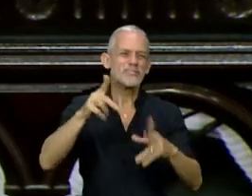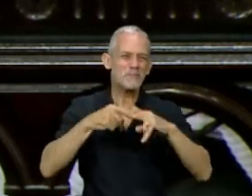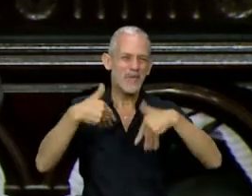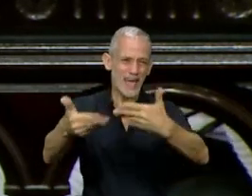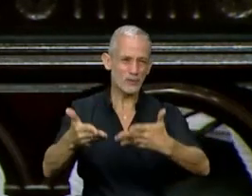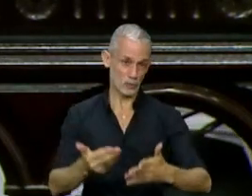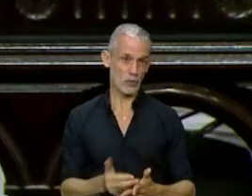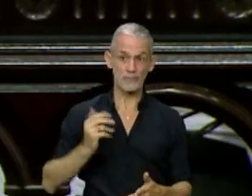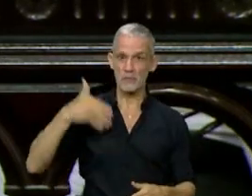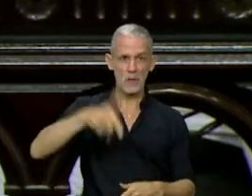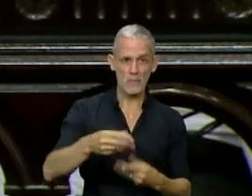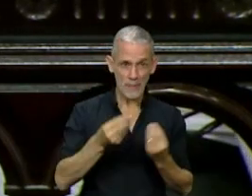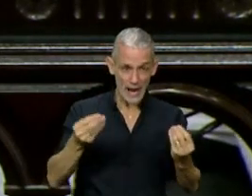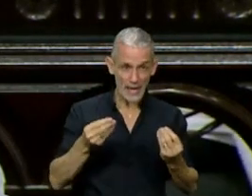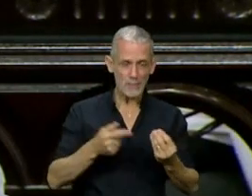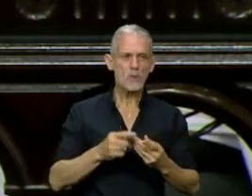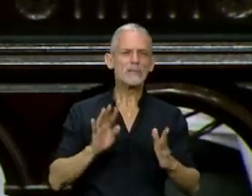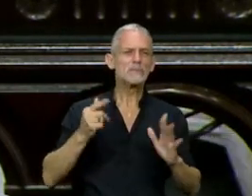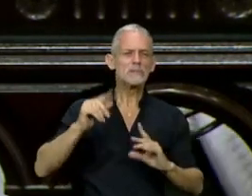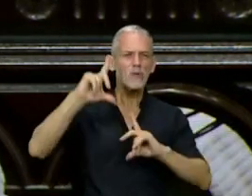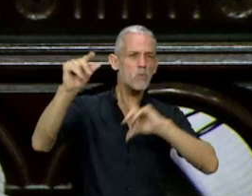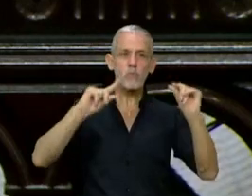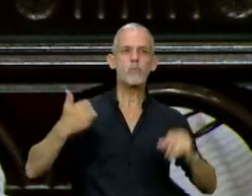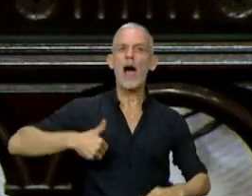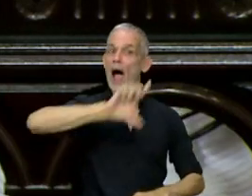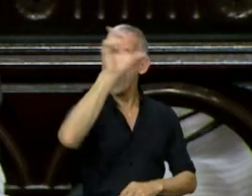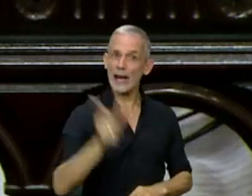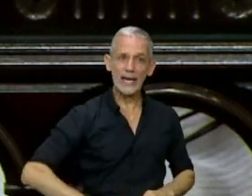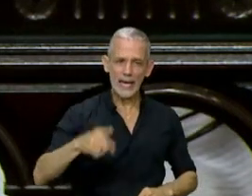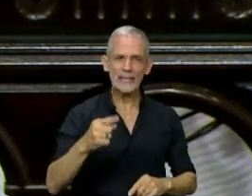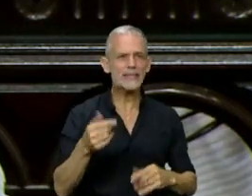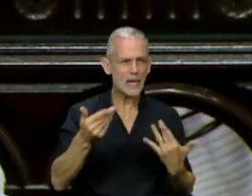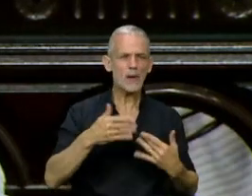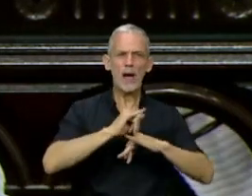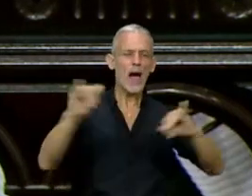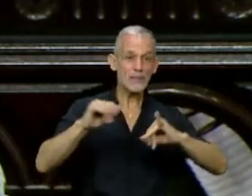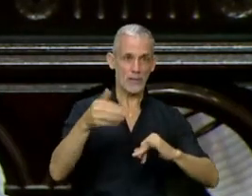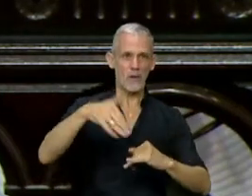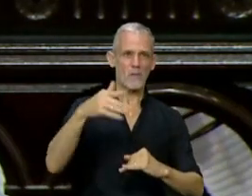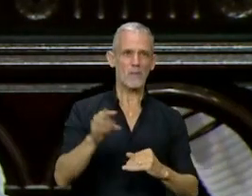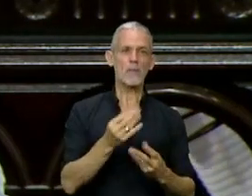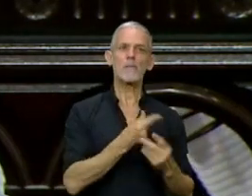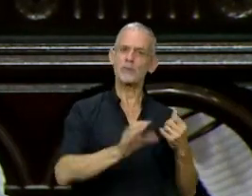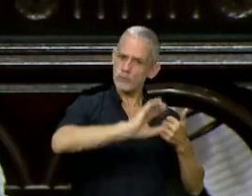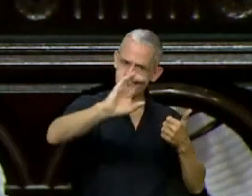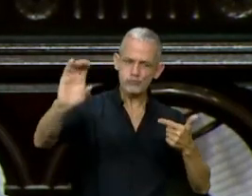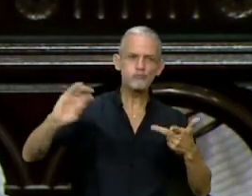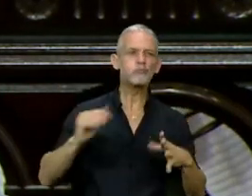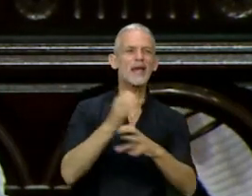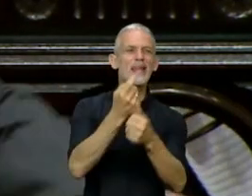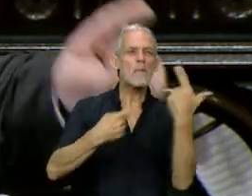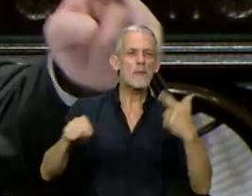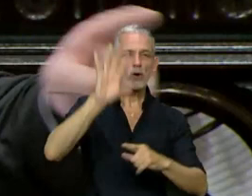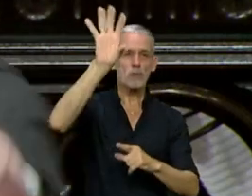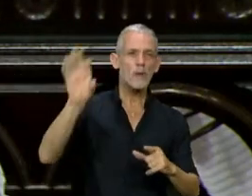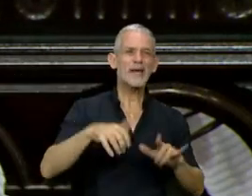conocimiento. Venimos desde el más profundo federalismo a decir que vamos a pasar las partidas de transporte del